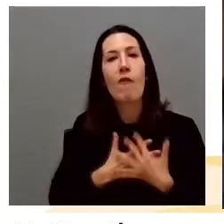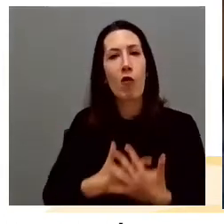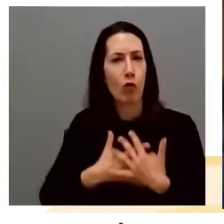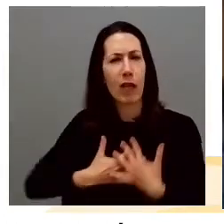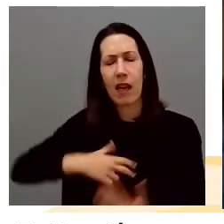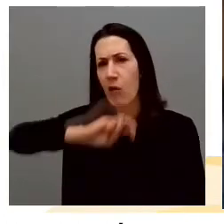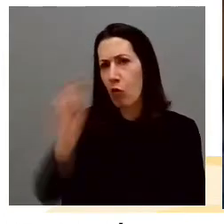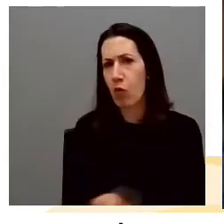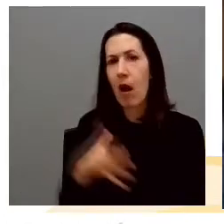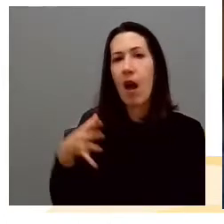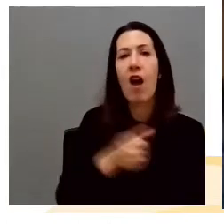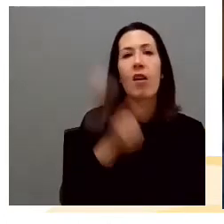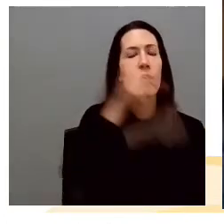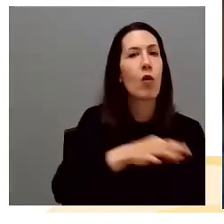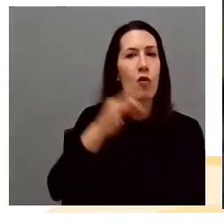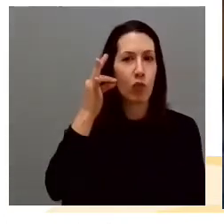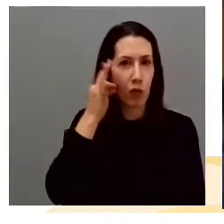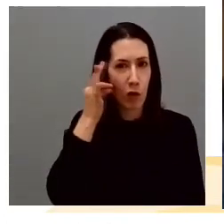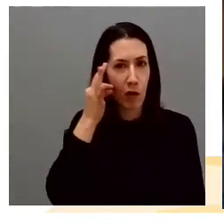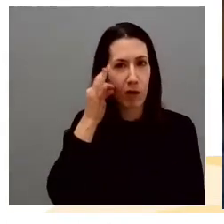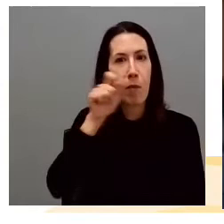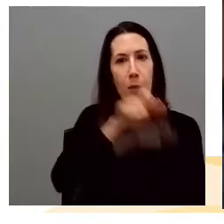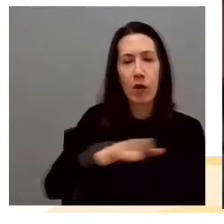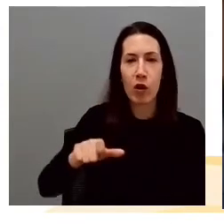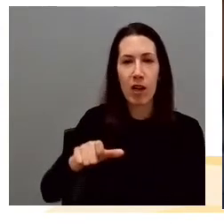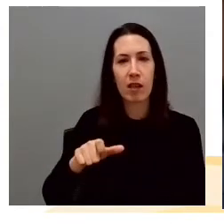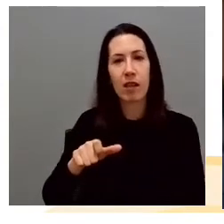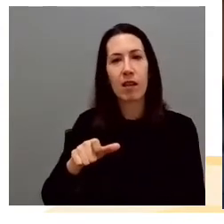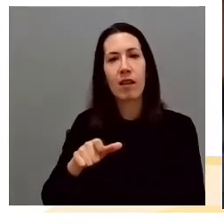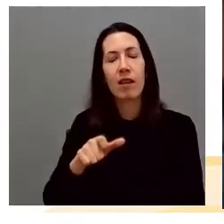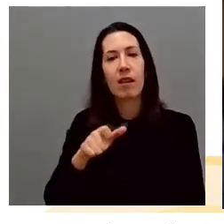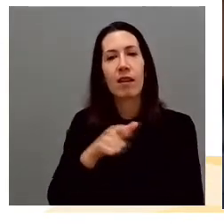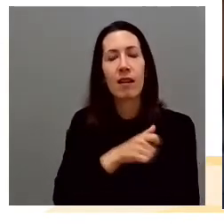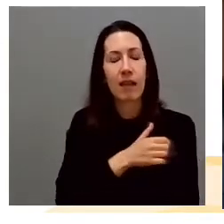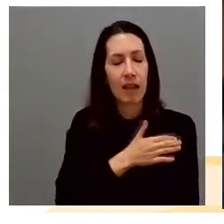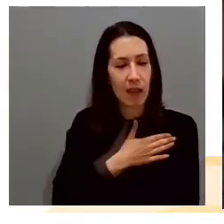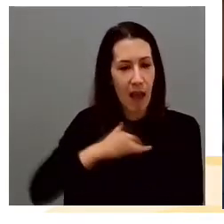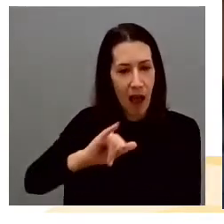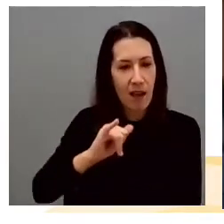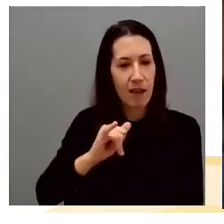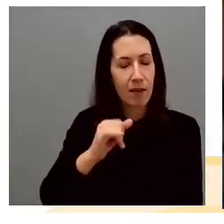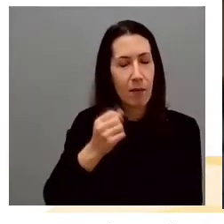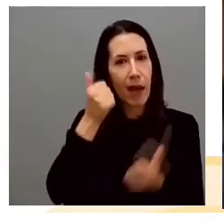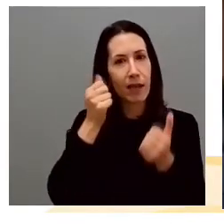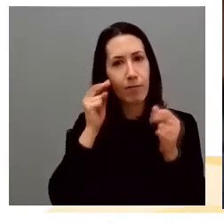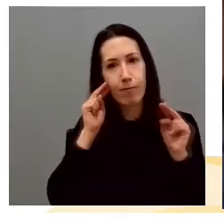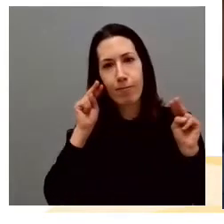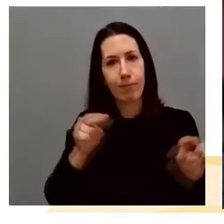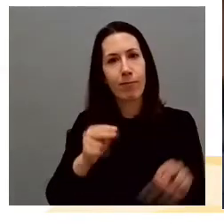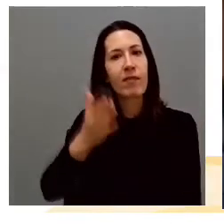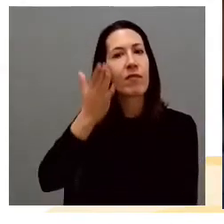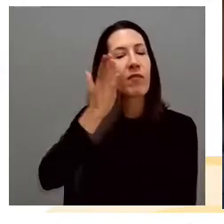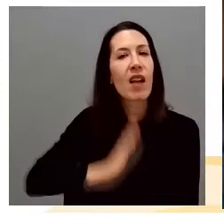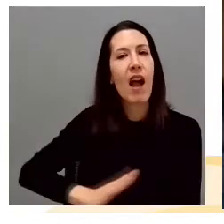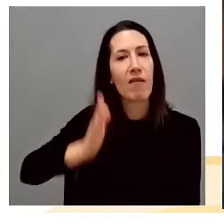todos y todas que tienen una mirada adhesiva, una mirada afectuosa, quizás